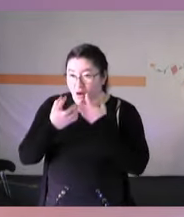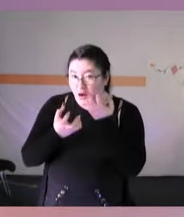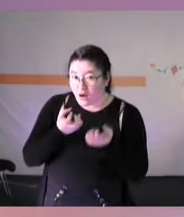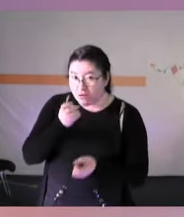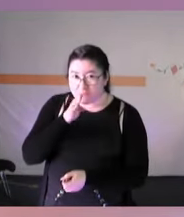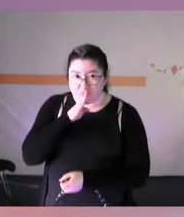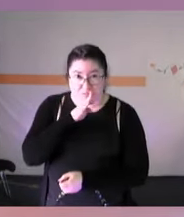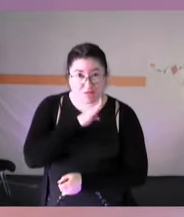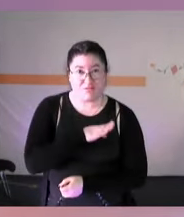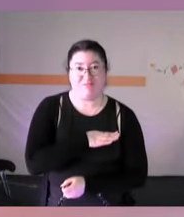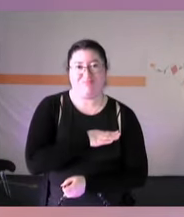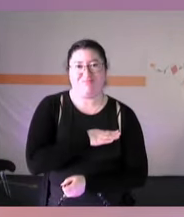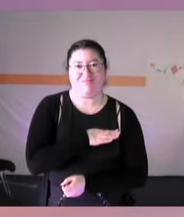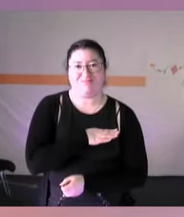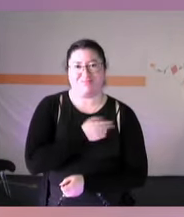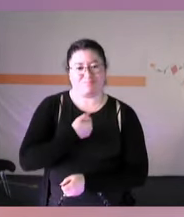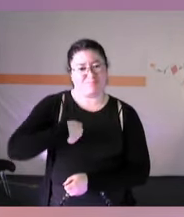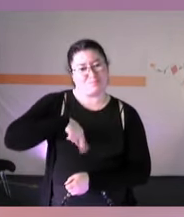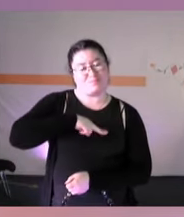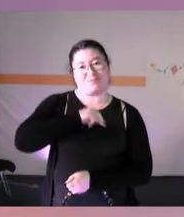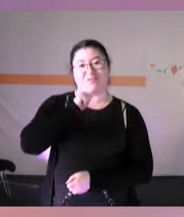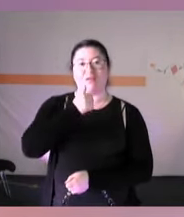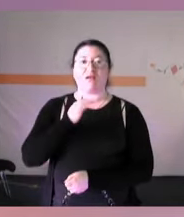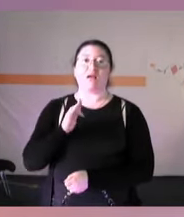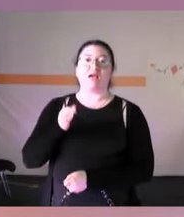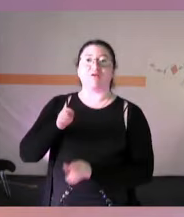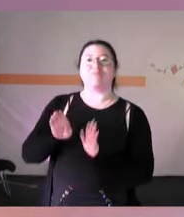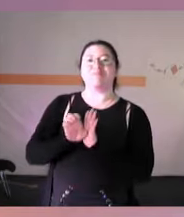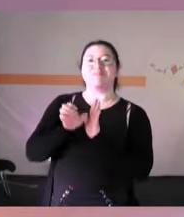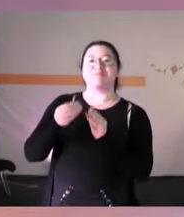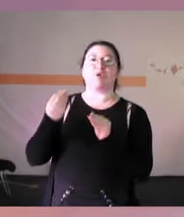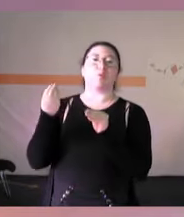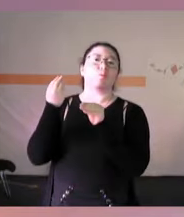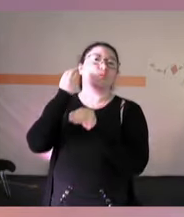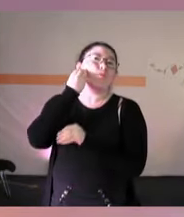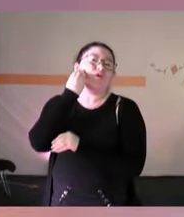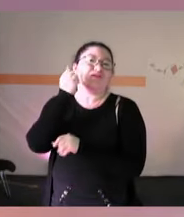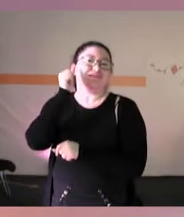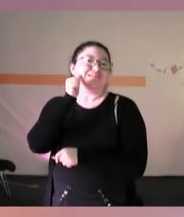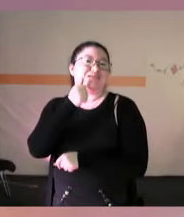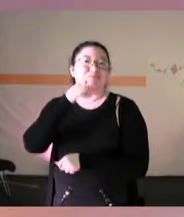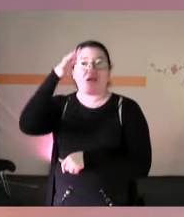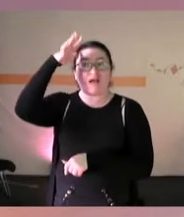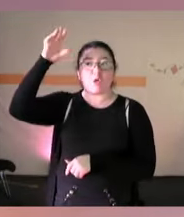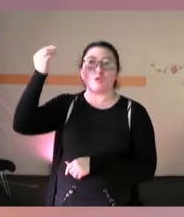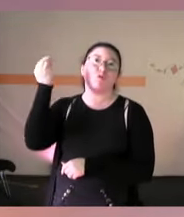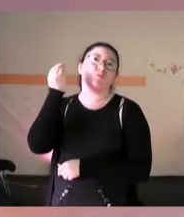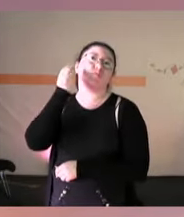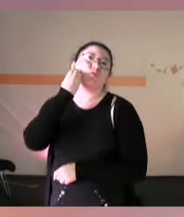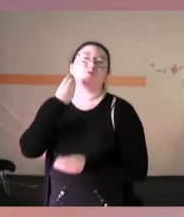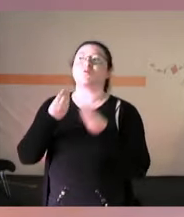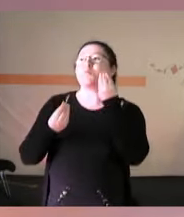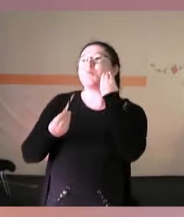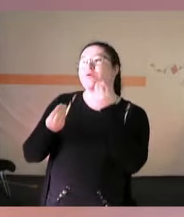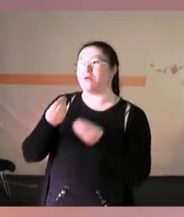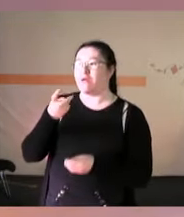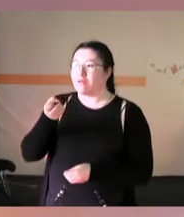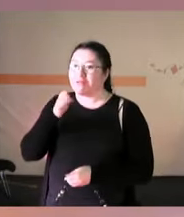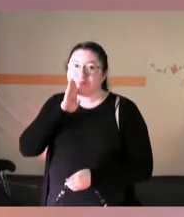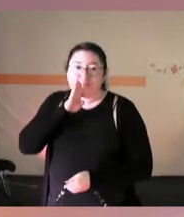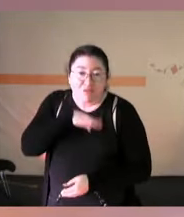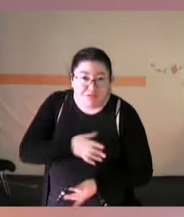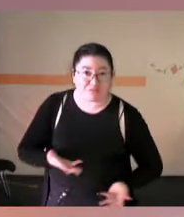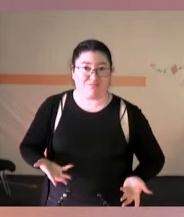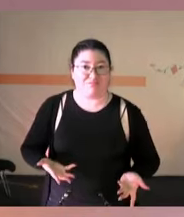Está muy mal que las niñas no aceptemos darle un beso a todos los adultos. Y está muy mal que las